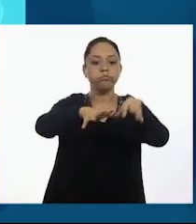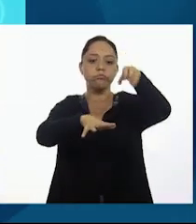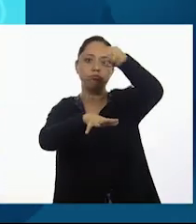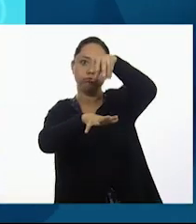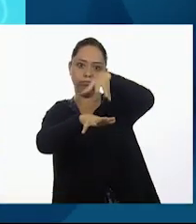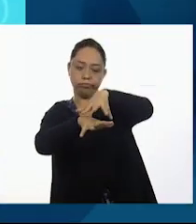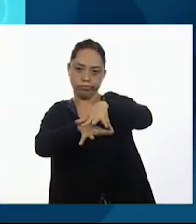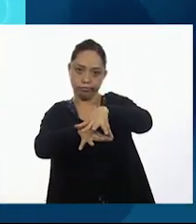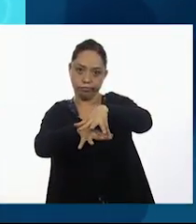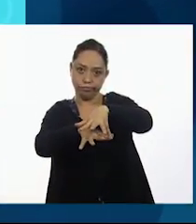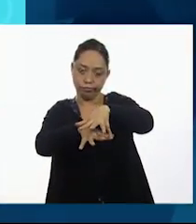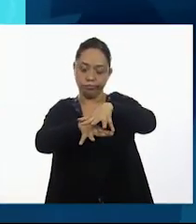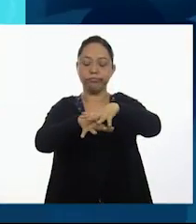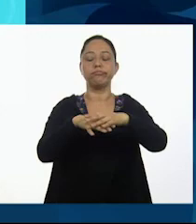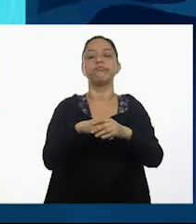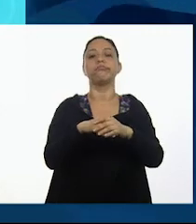agua.